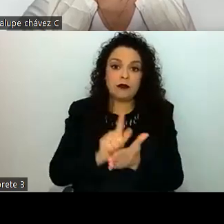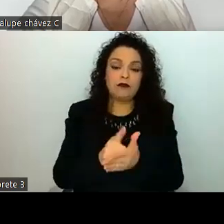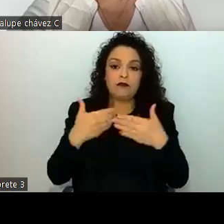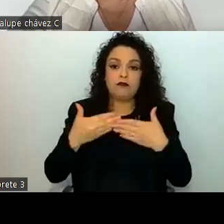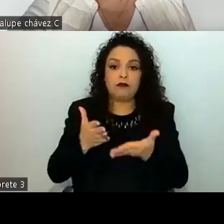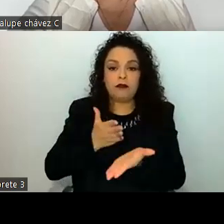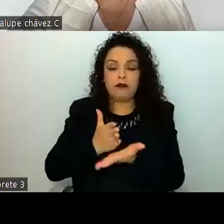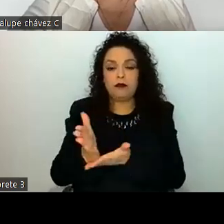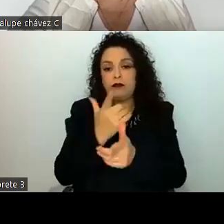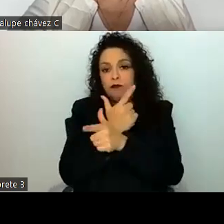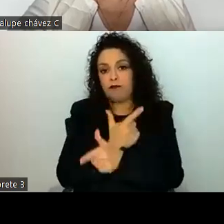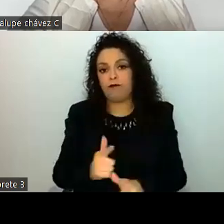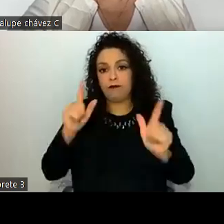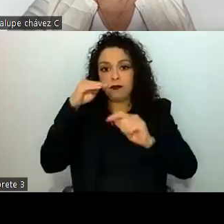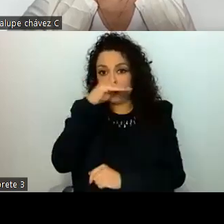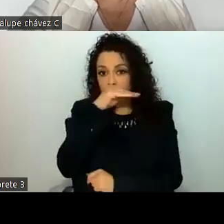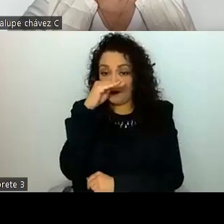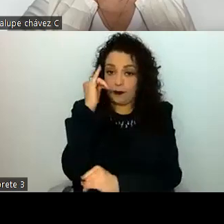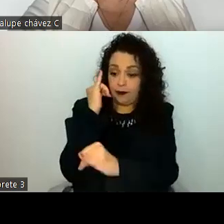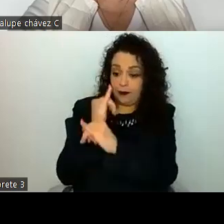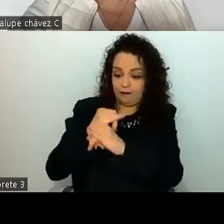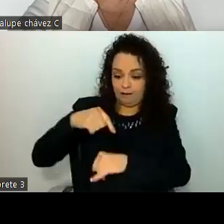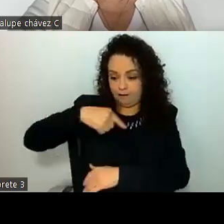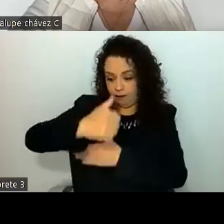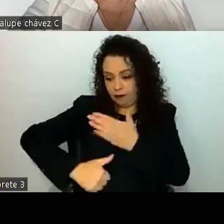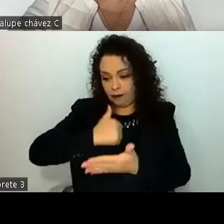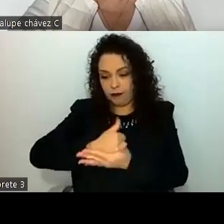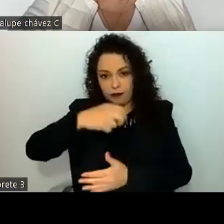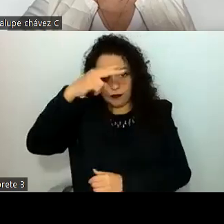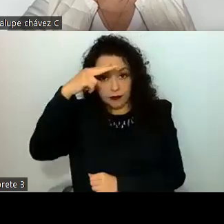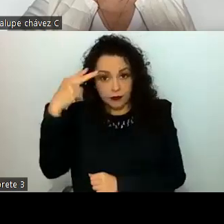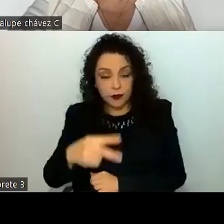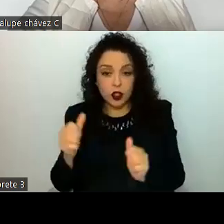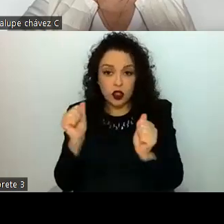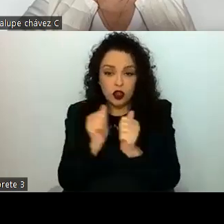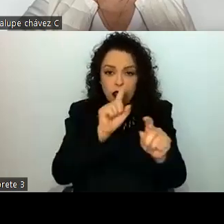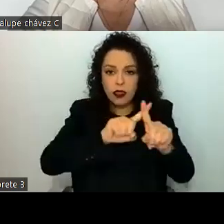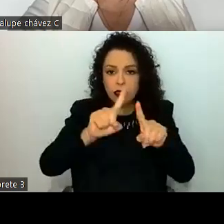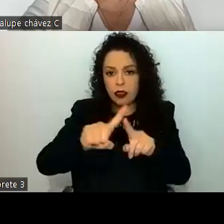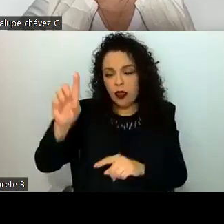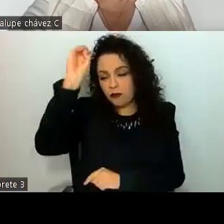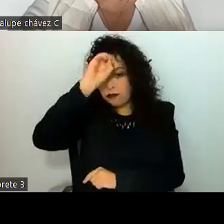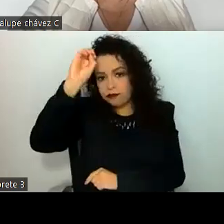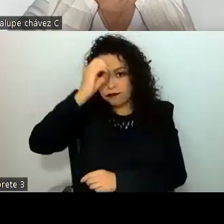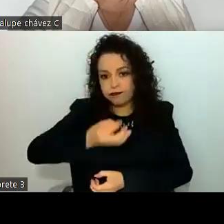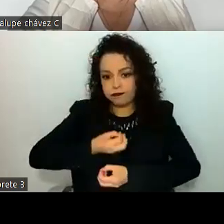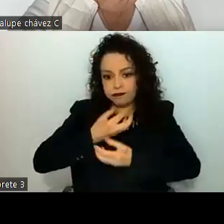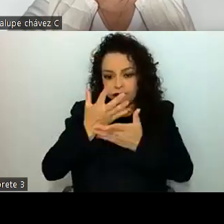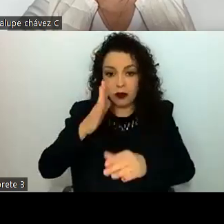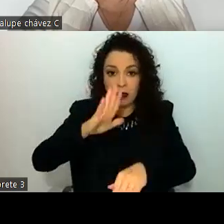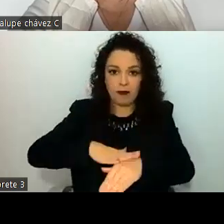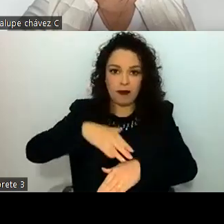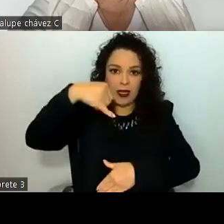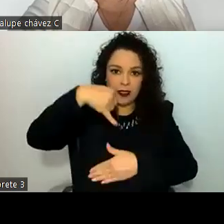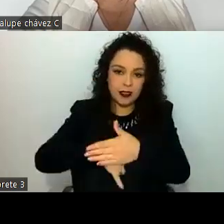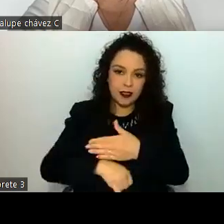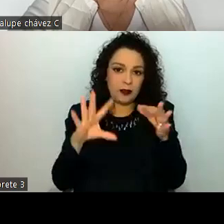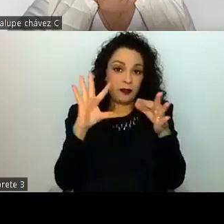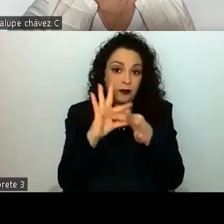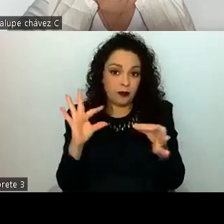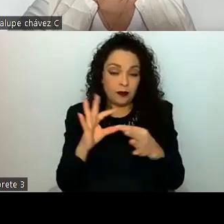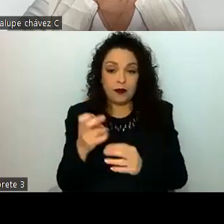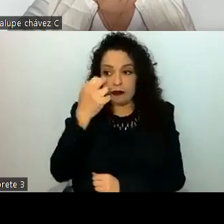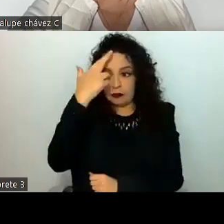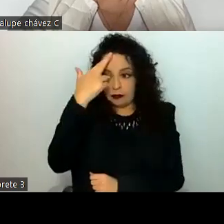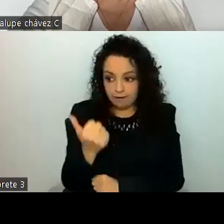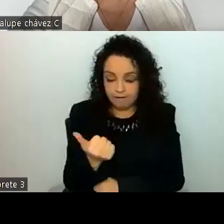y gratuito al Internet de la Ciudad de México, haciendo diversas observaciones de forma y de fondo, motivo por el cual considero que